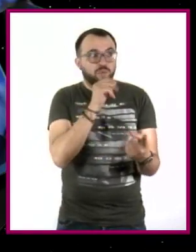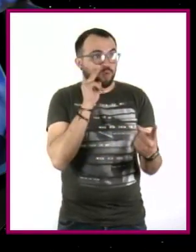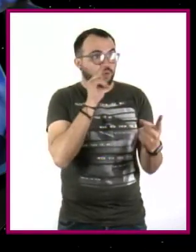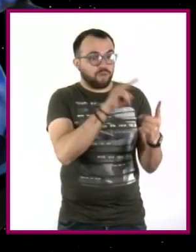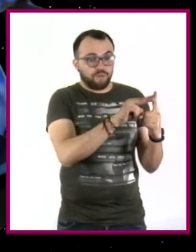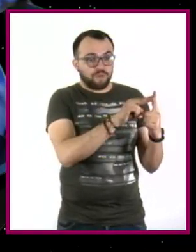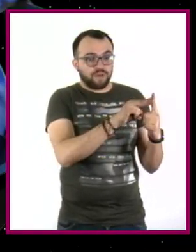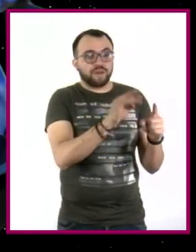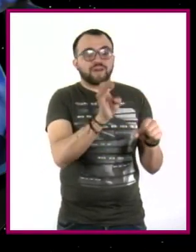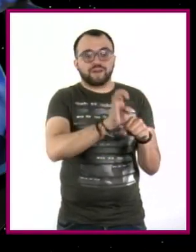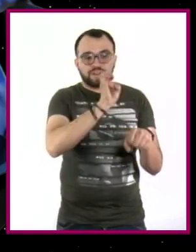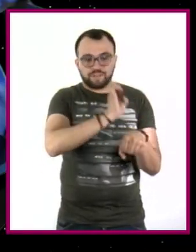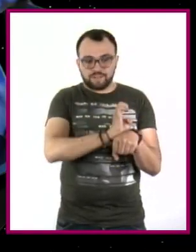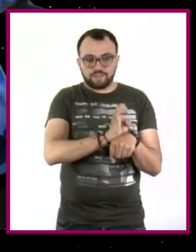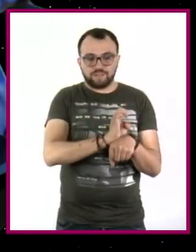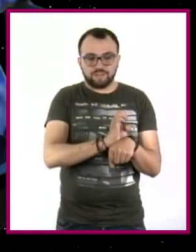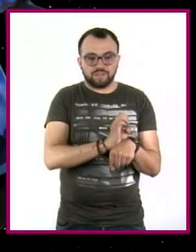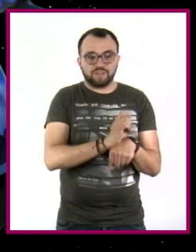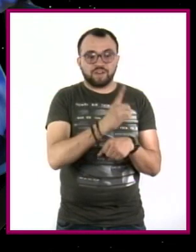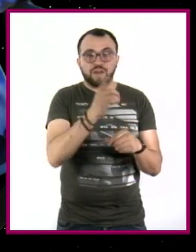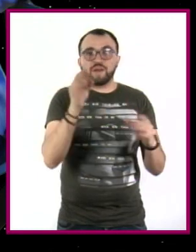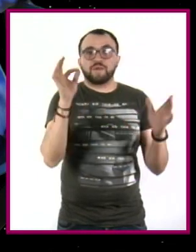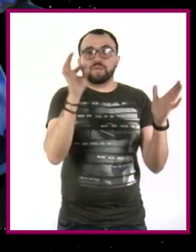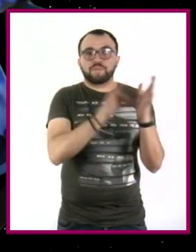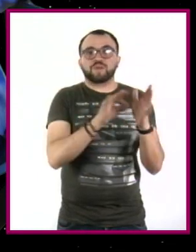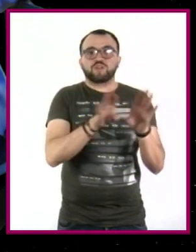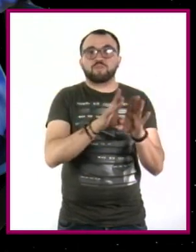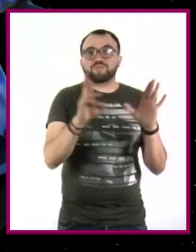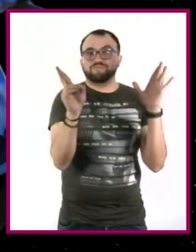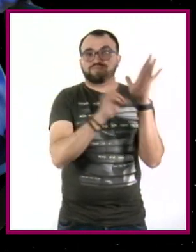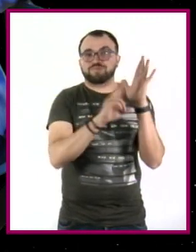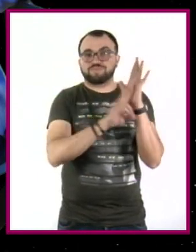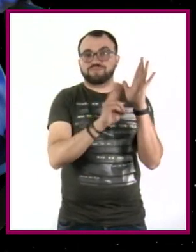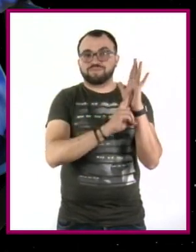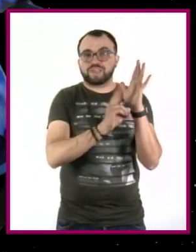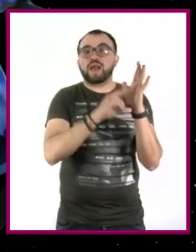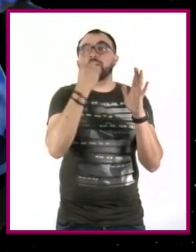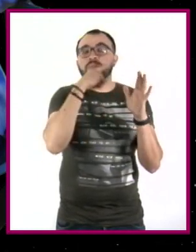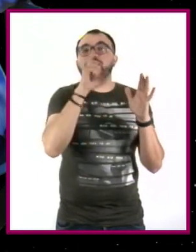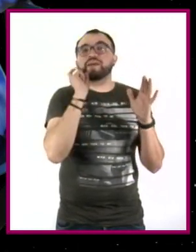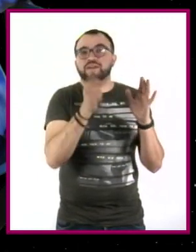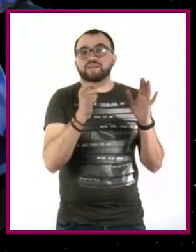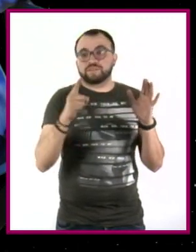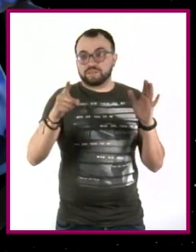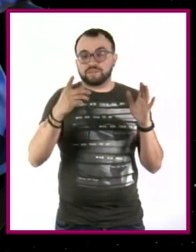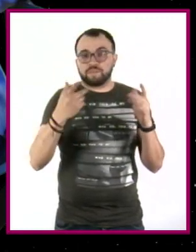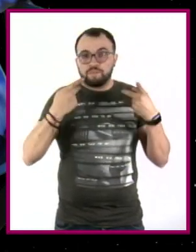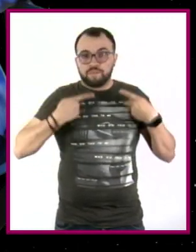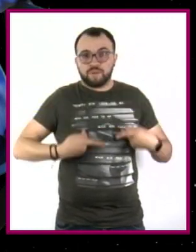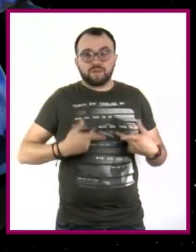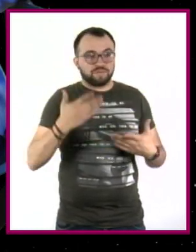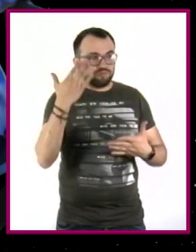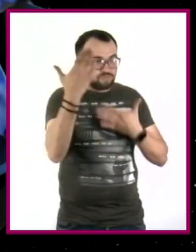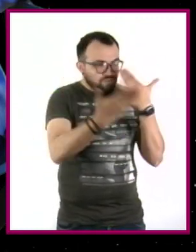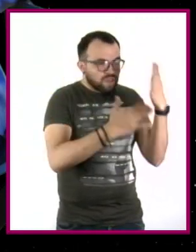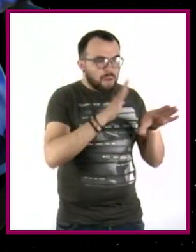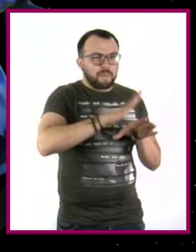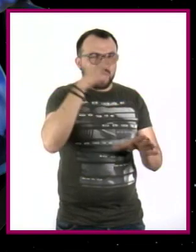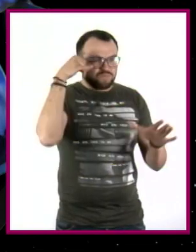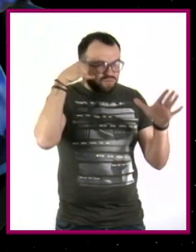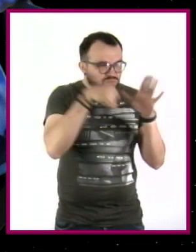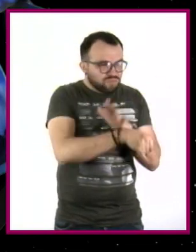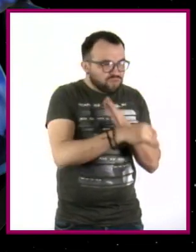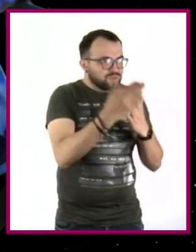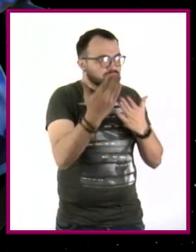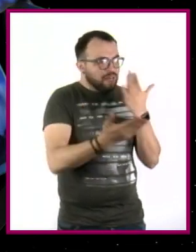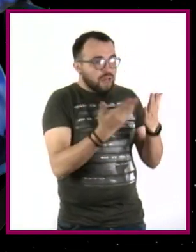identificar, es entonces cuando marca una alerta para que los científicos lo estudien con más atención. Eso podría significar que por